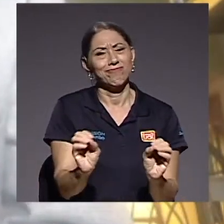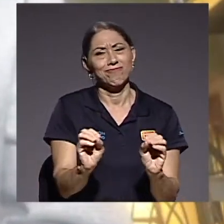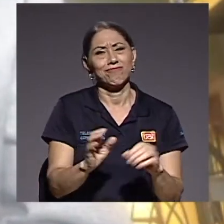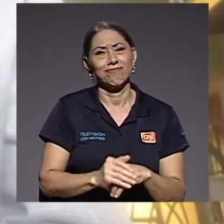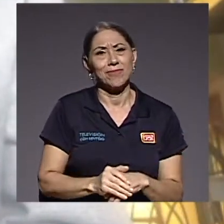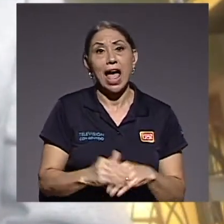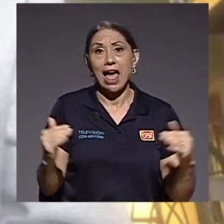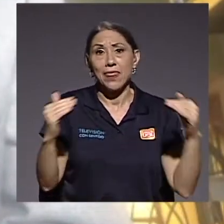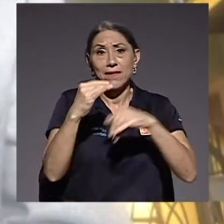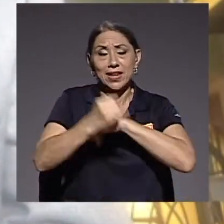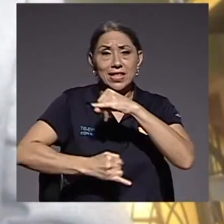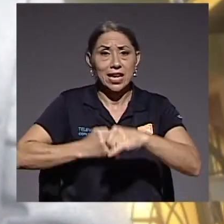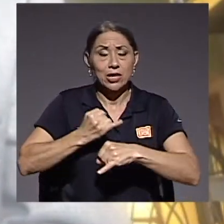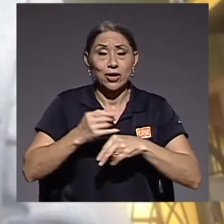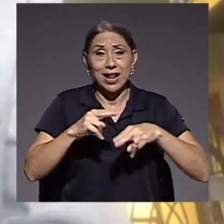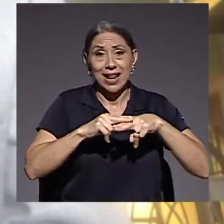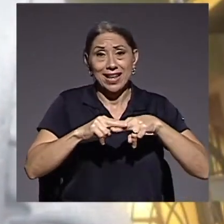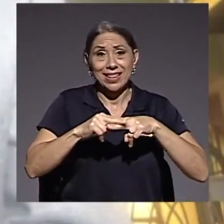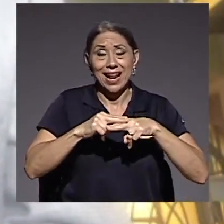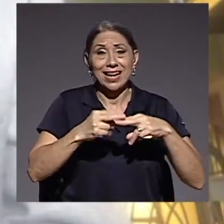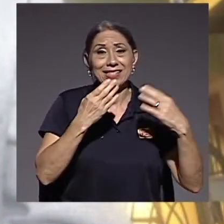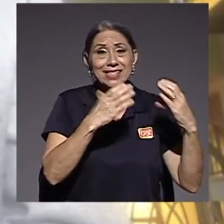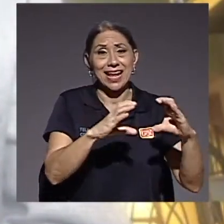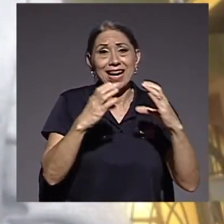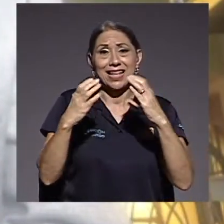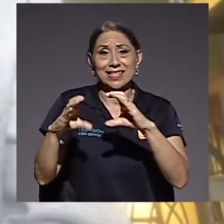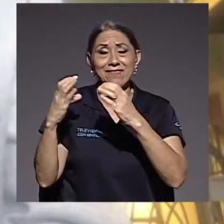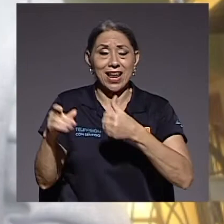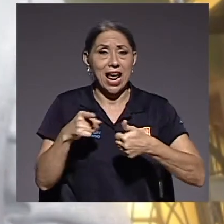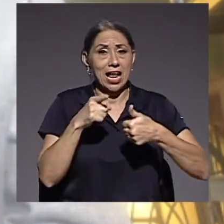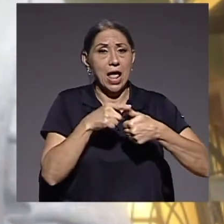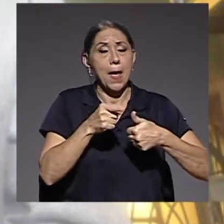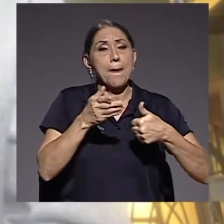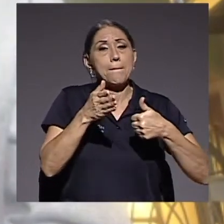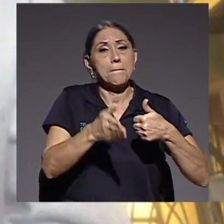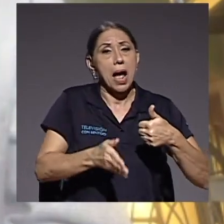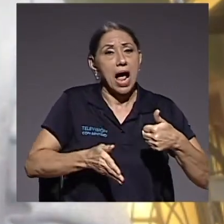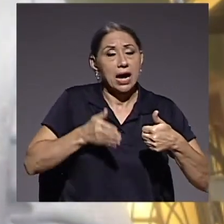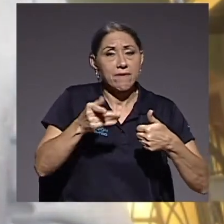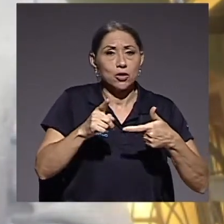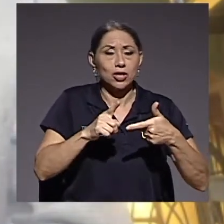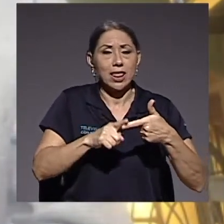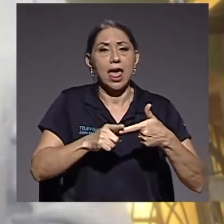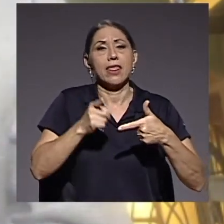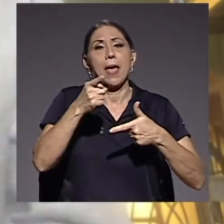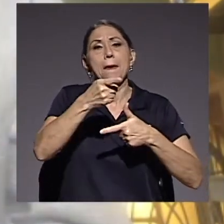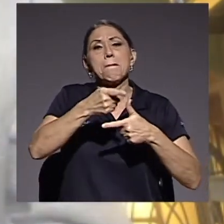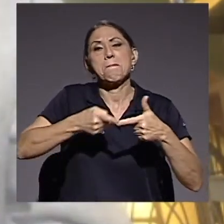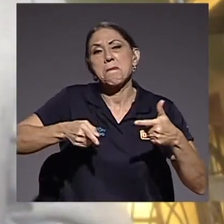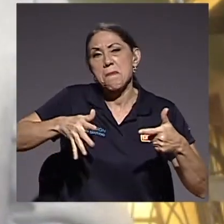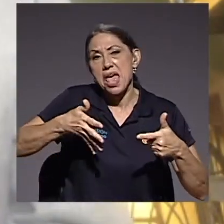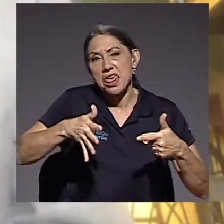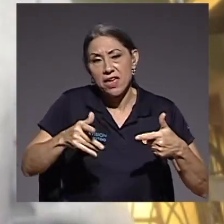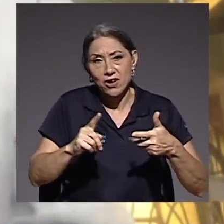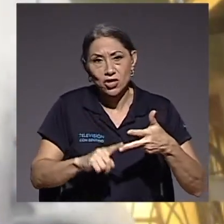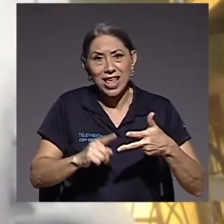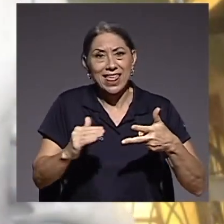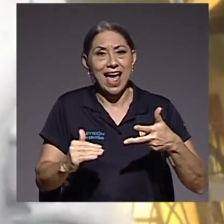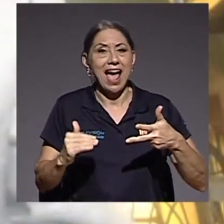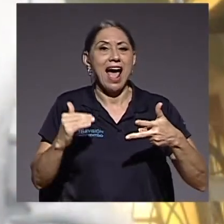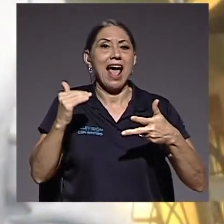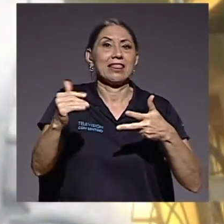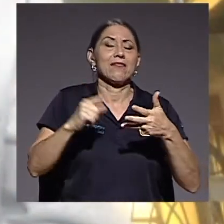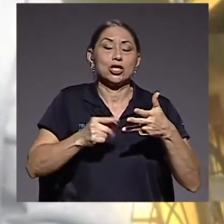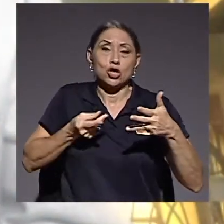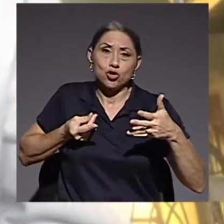Internacionalmente los trenes se clasifican en de baja velocidad, media velocidad, alta velocidad y super alta